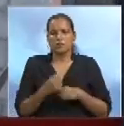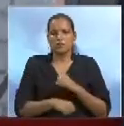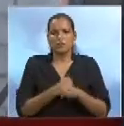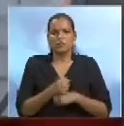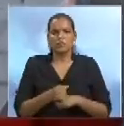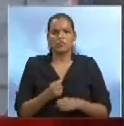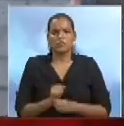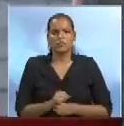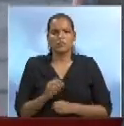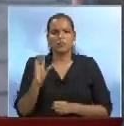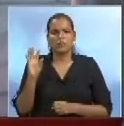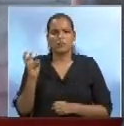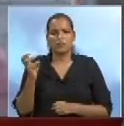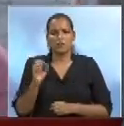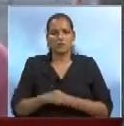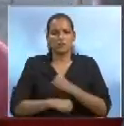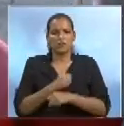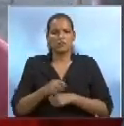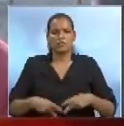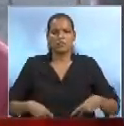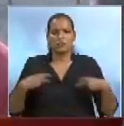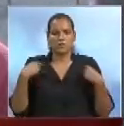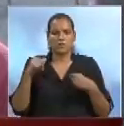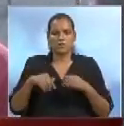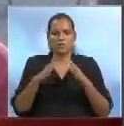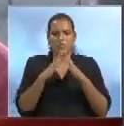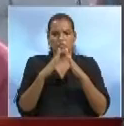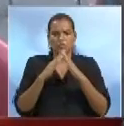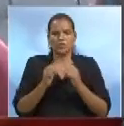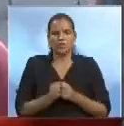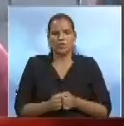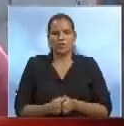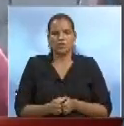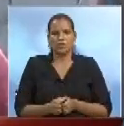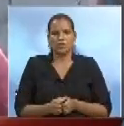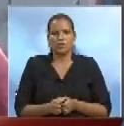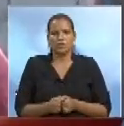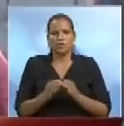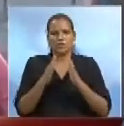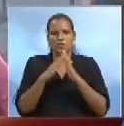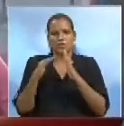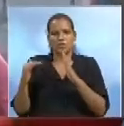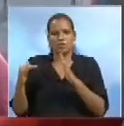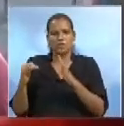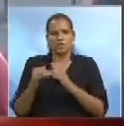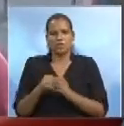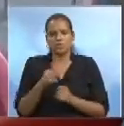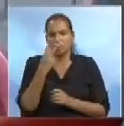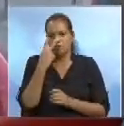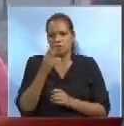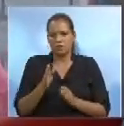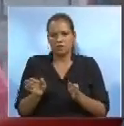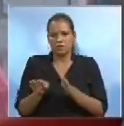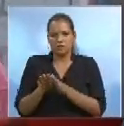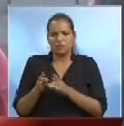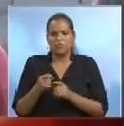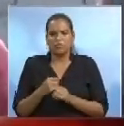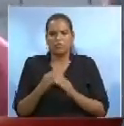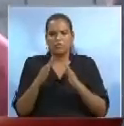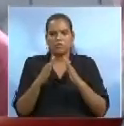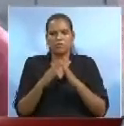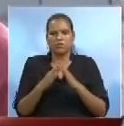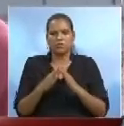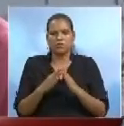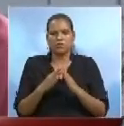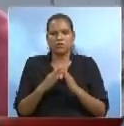tenía aquí ya viviendo 16 años. Había mucho compromiso con la vivienda pequeña que vemos allí, porque la casa